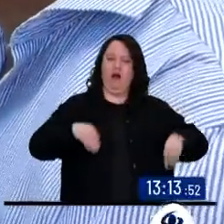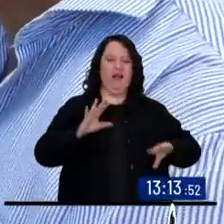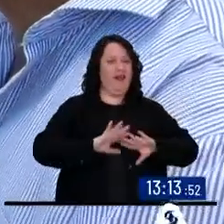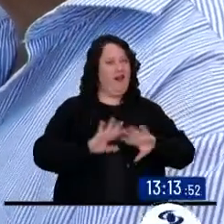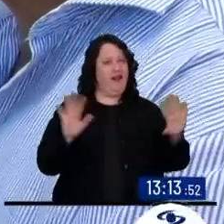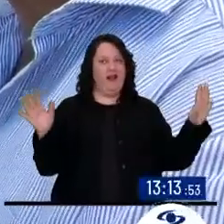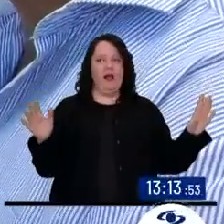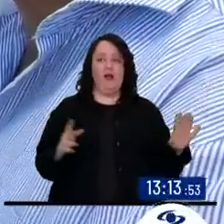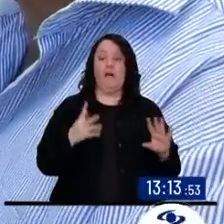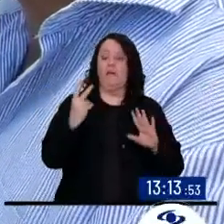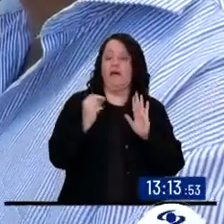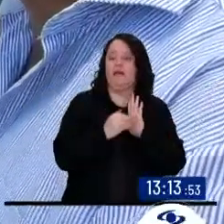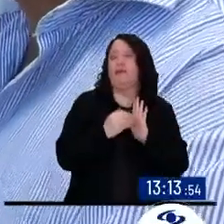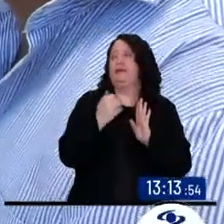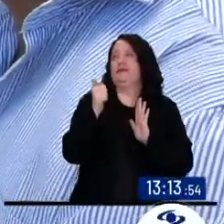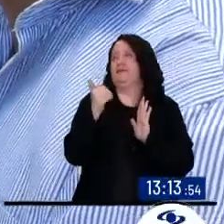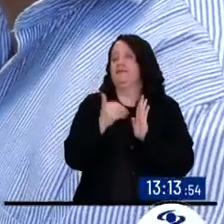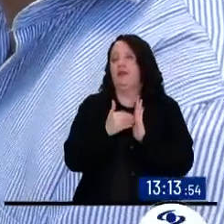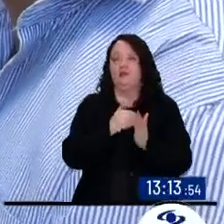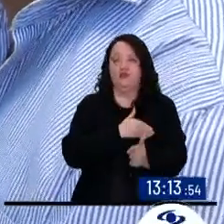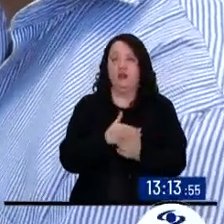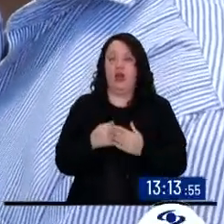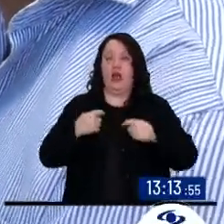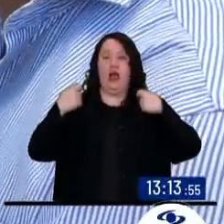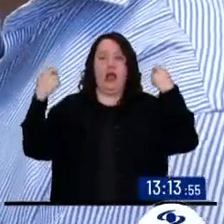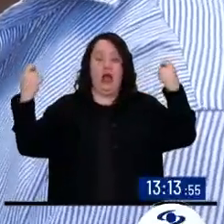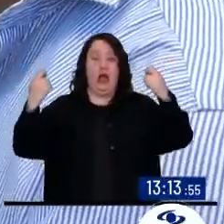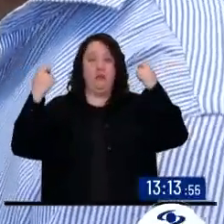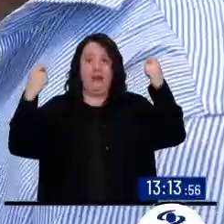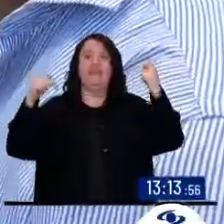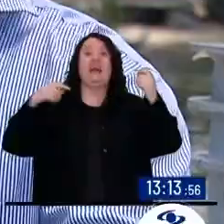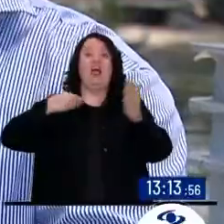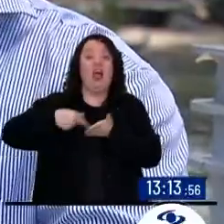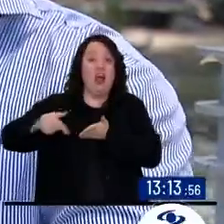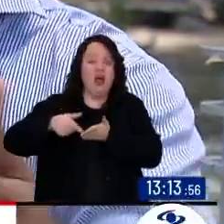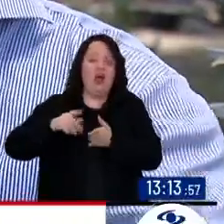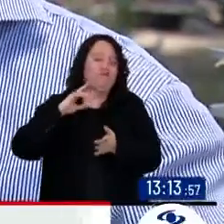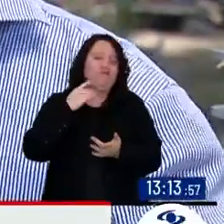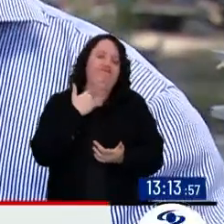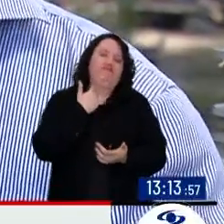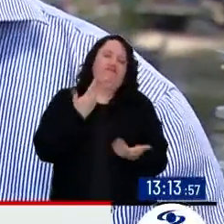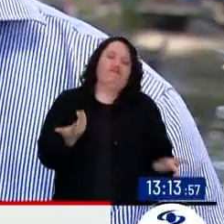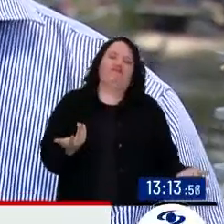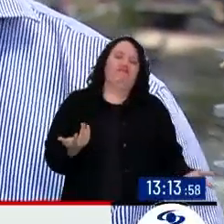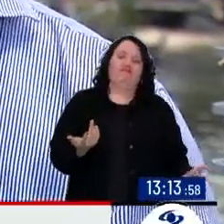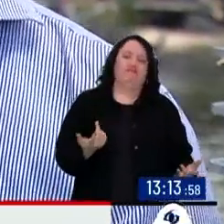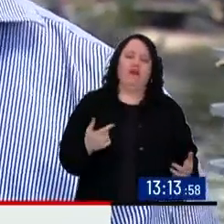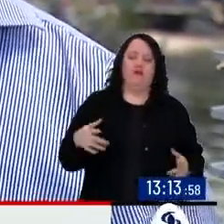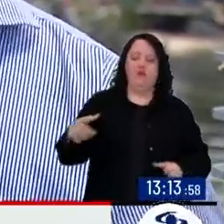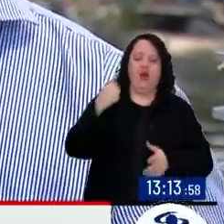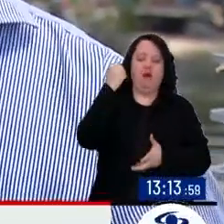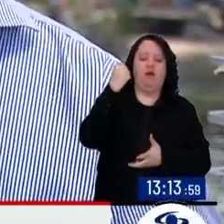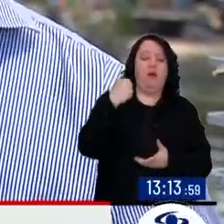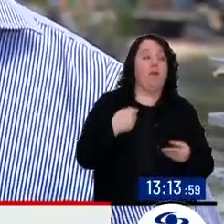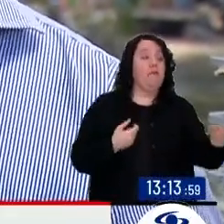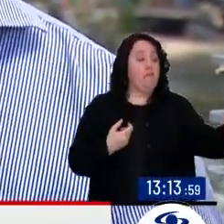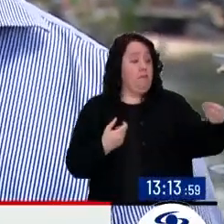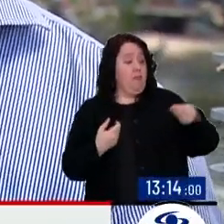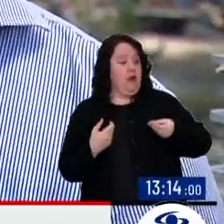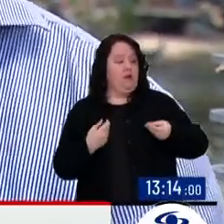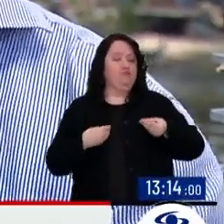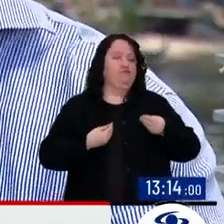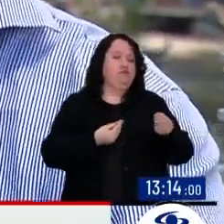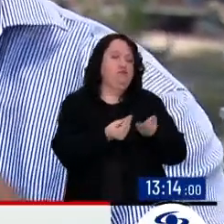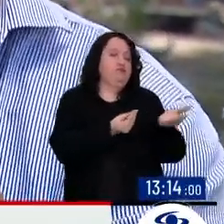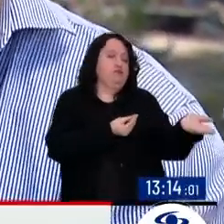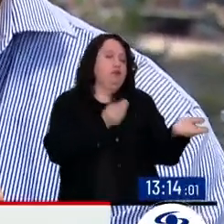mil, 20 mil millones en una campaña, ya mi gobernabilidad está empeñada. Estamos en un mundo capitalista, nadie entrega un peso sin nada a